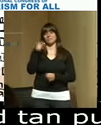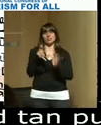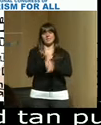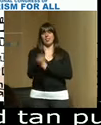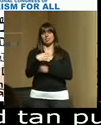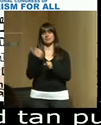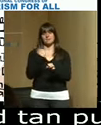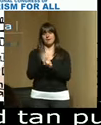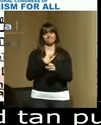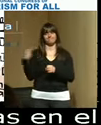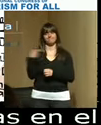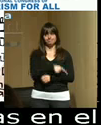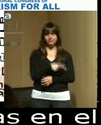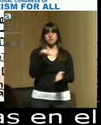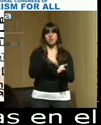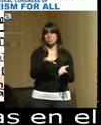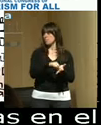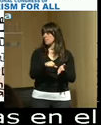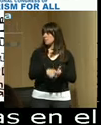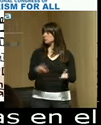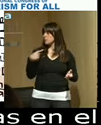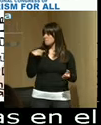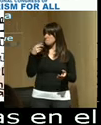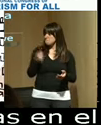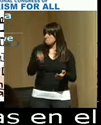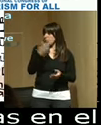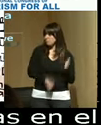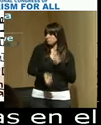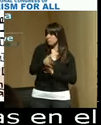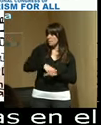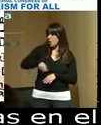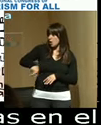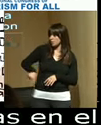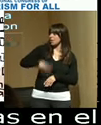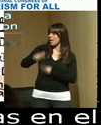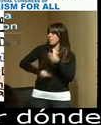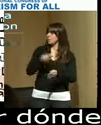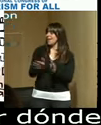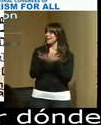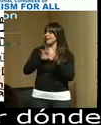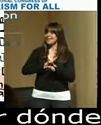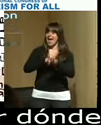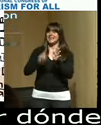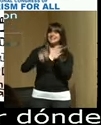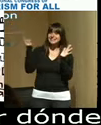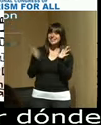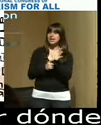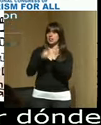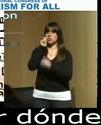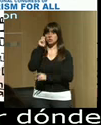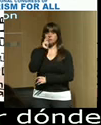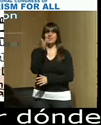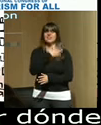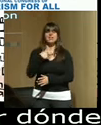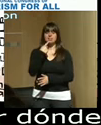hemos trabajado con esta guía, que es una guía integral de turismo. ¿Qué quiere decir? Que todo el